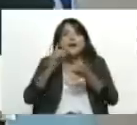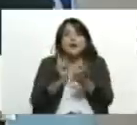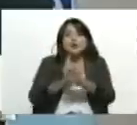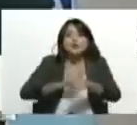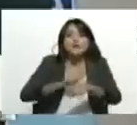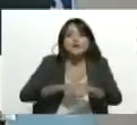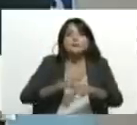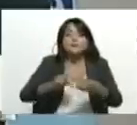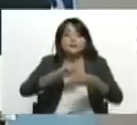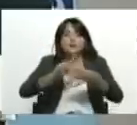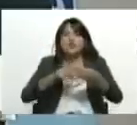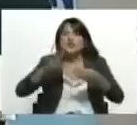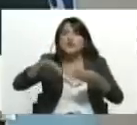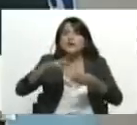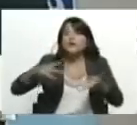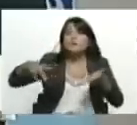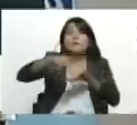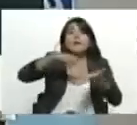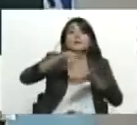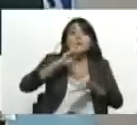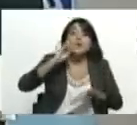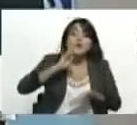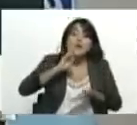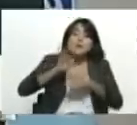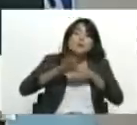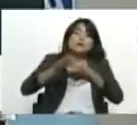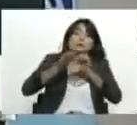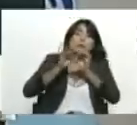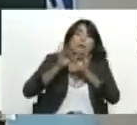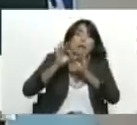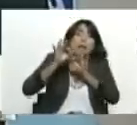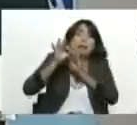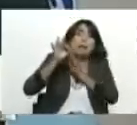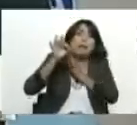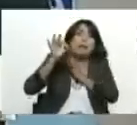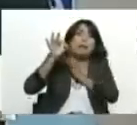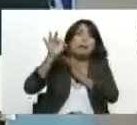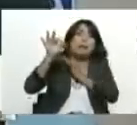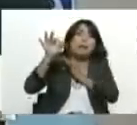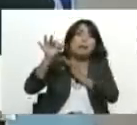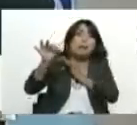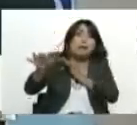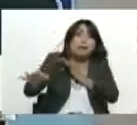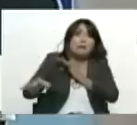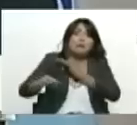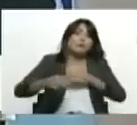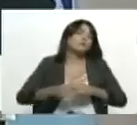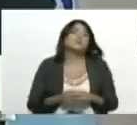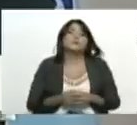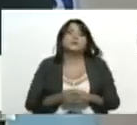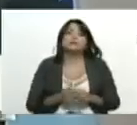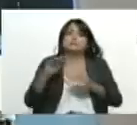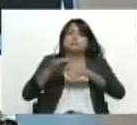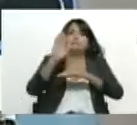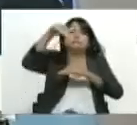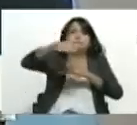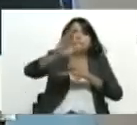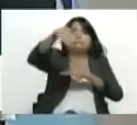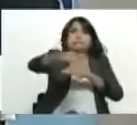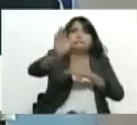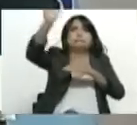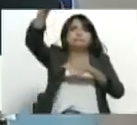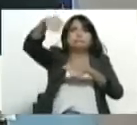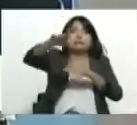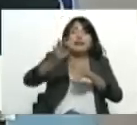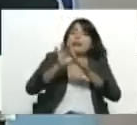Las Plazas Bolívar de los municipios más apartados donde por razones obvias topográficas no hay despachos Fiscales Para qué